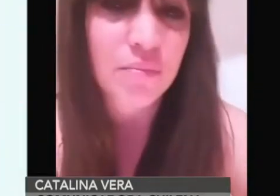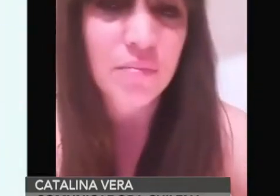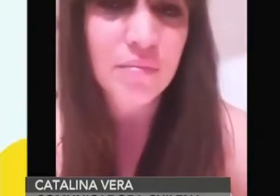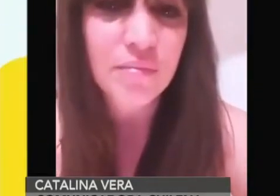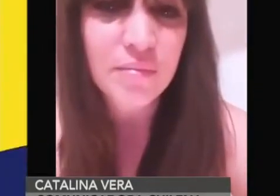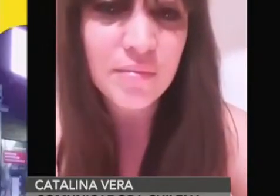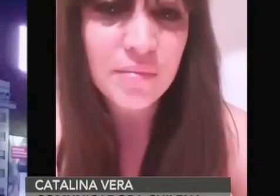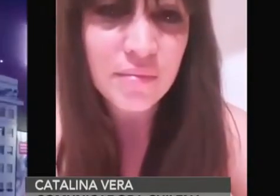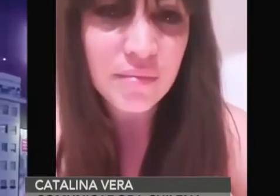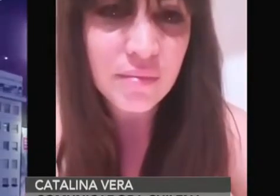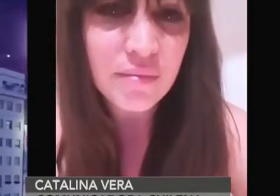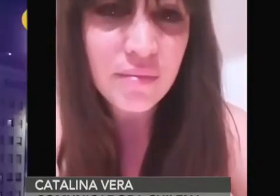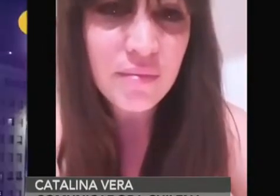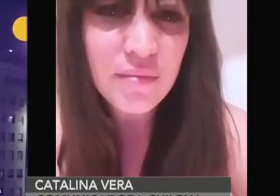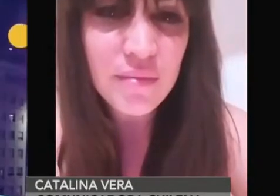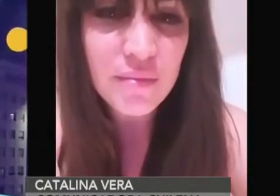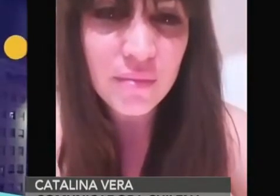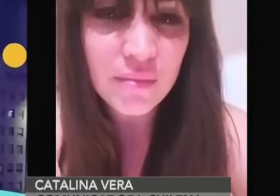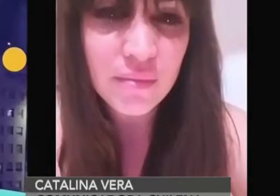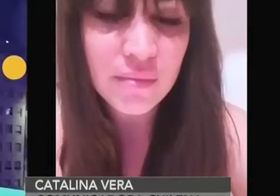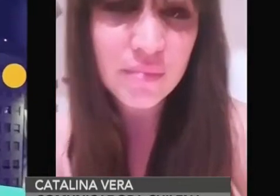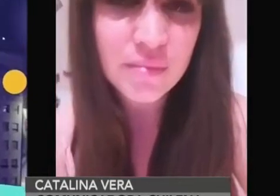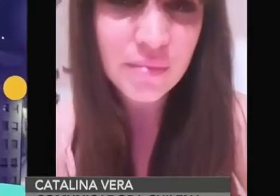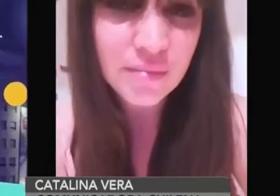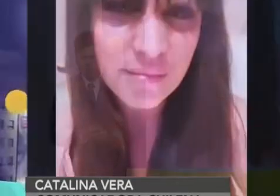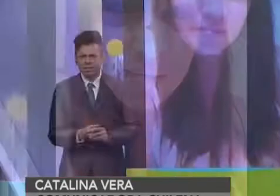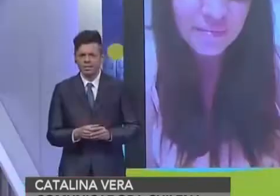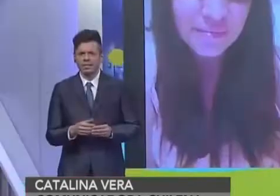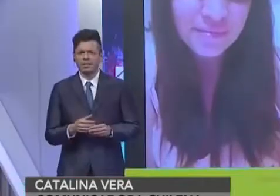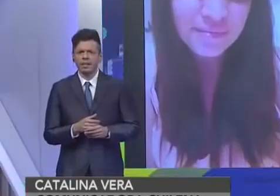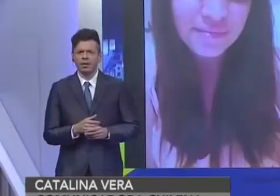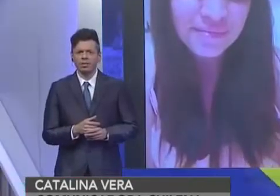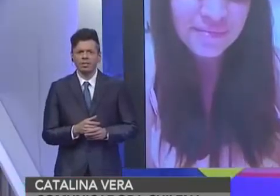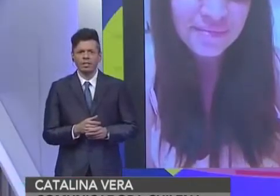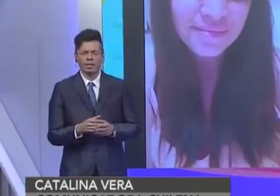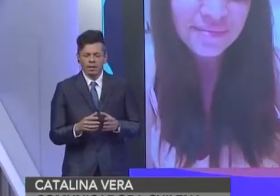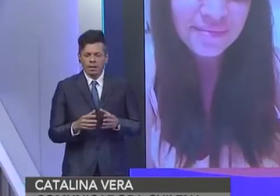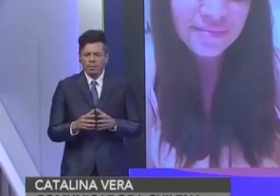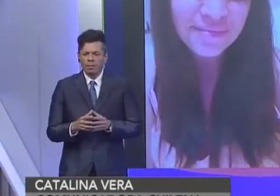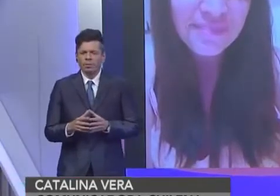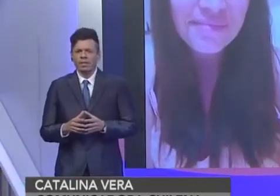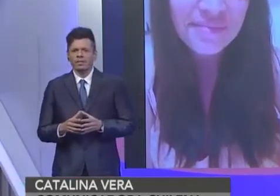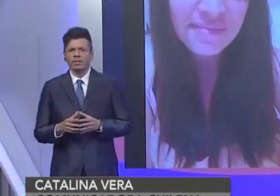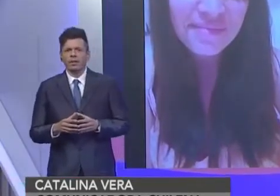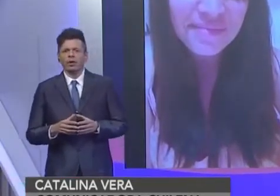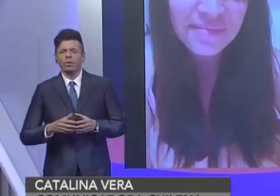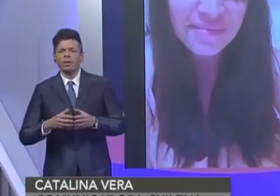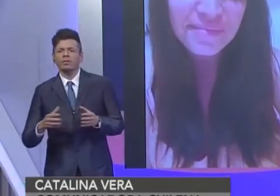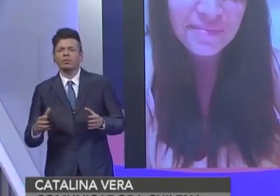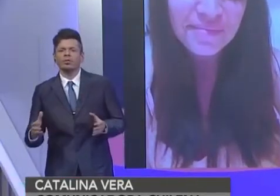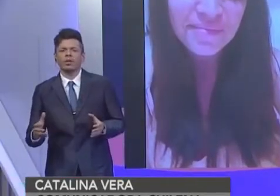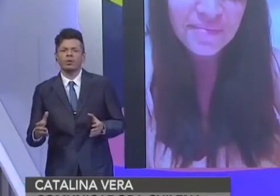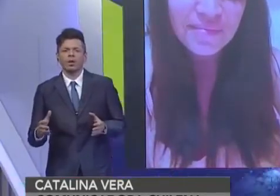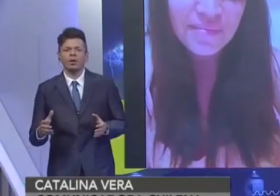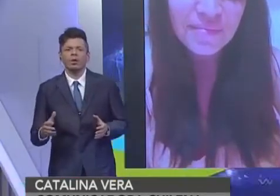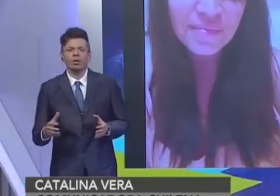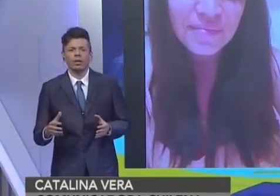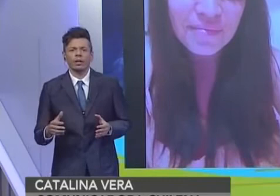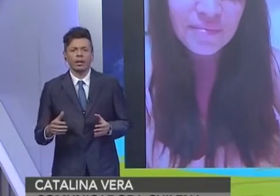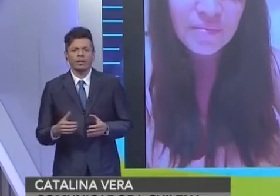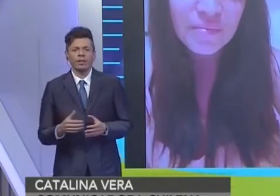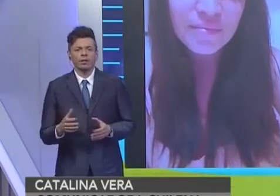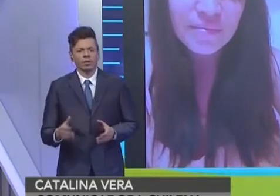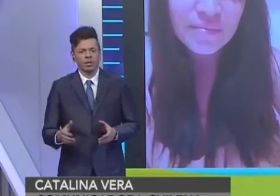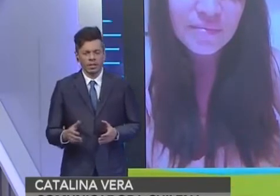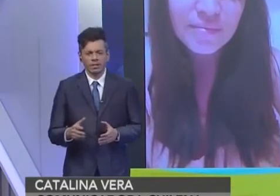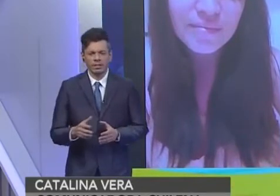semana. Estamos en vivo con Cata Vera en Chile. Vos estás en Santiago de Chile. La pregunta es, ¿cómo es la situación actual hoy